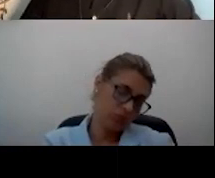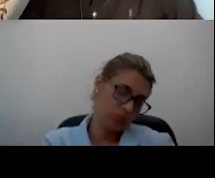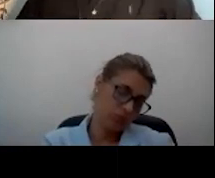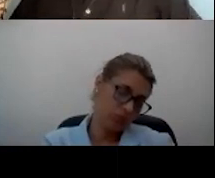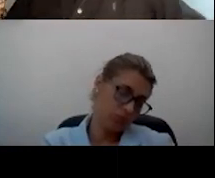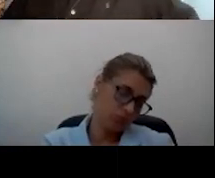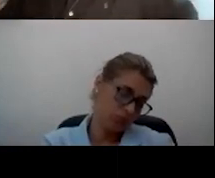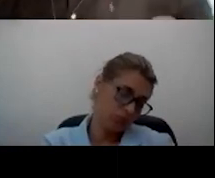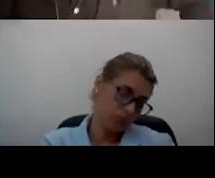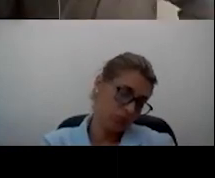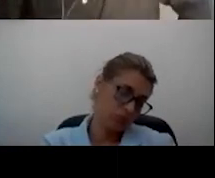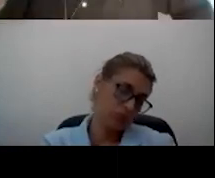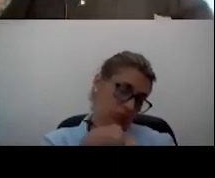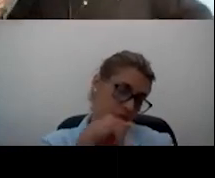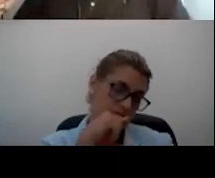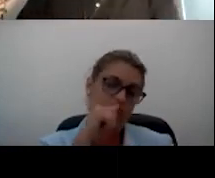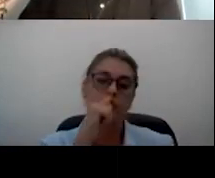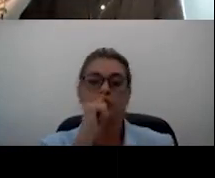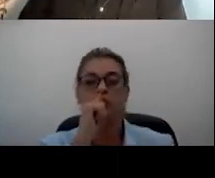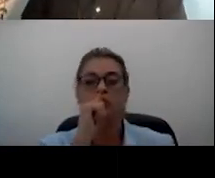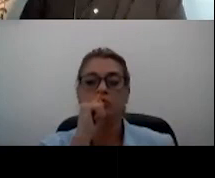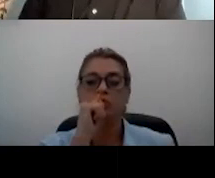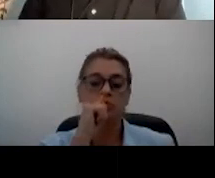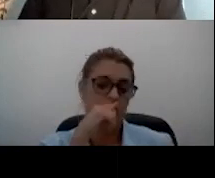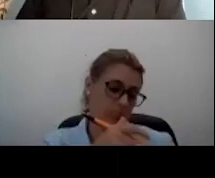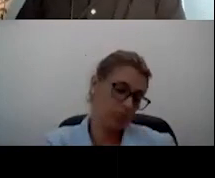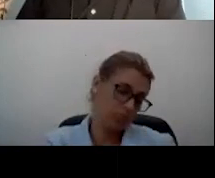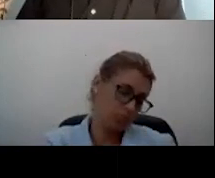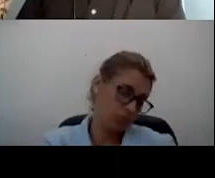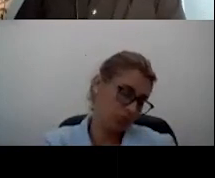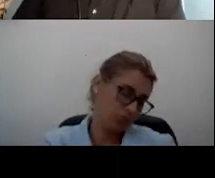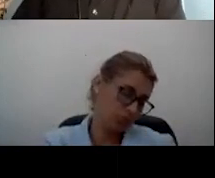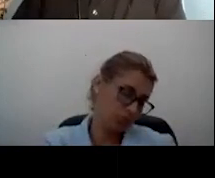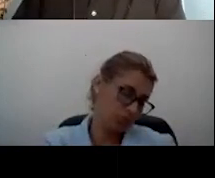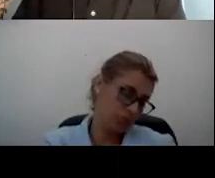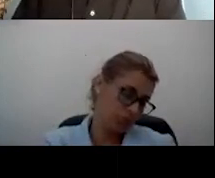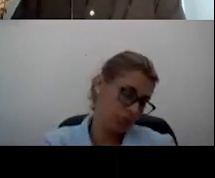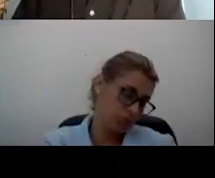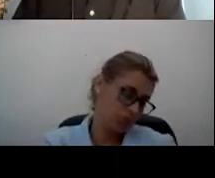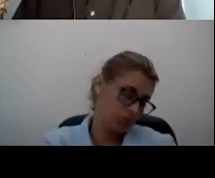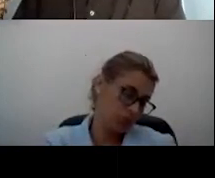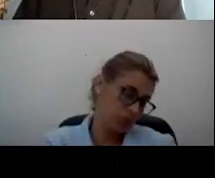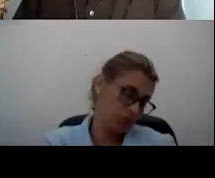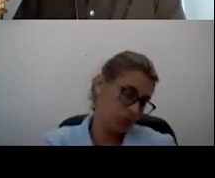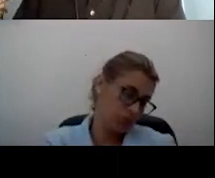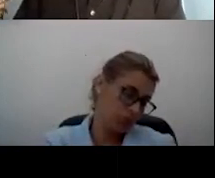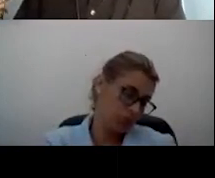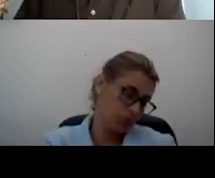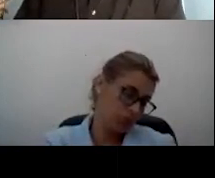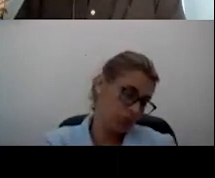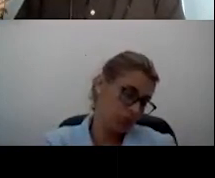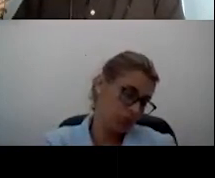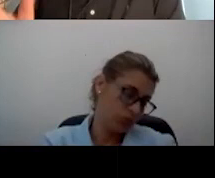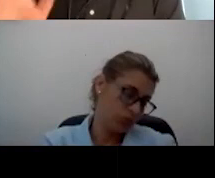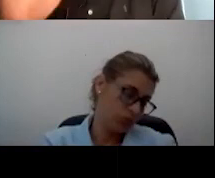que les comentaba los problemas de Brasil y Colombia son problemas de su economía muy fuertes, muy fuertes. Es